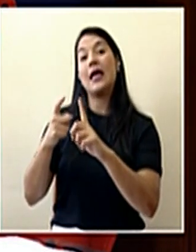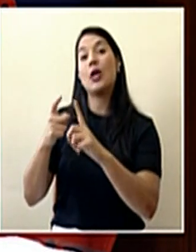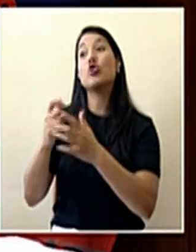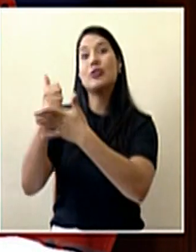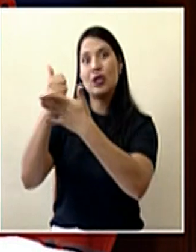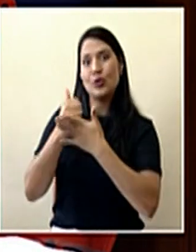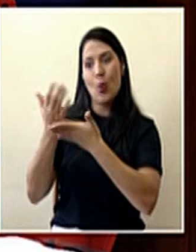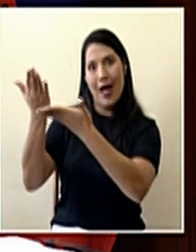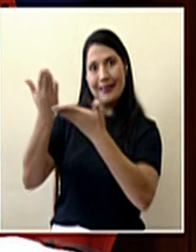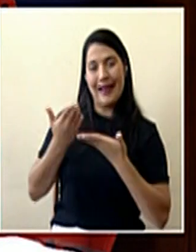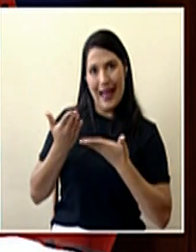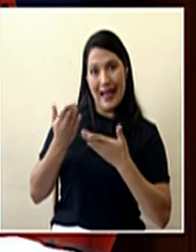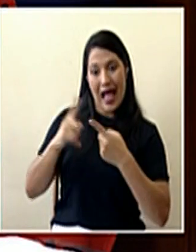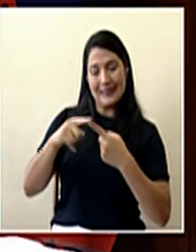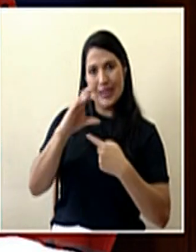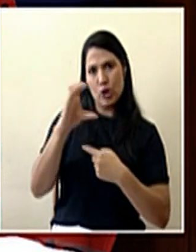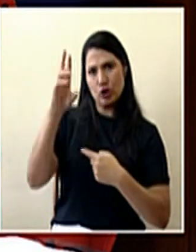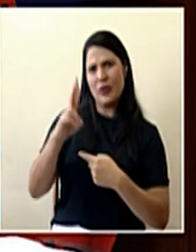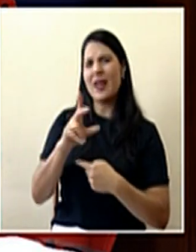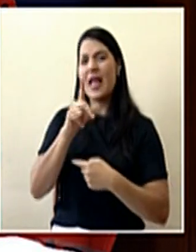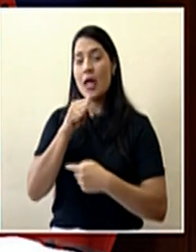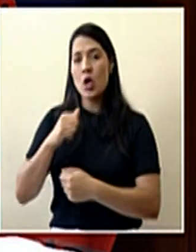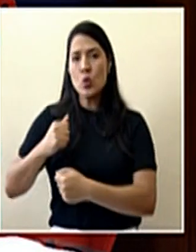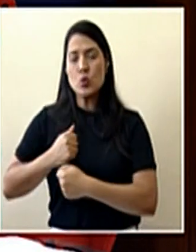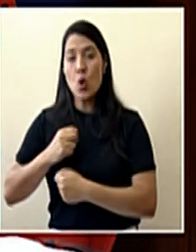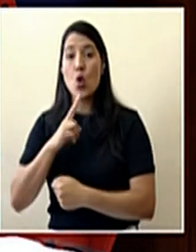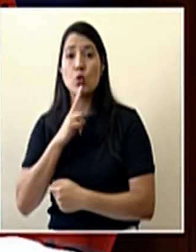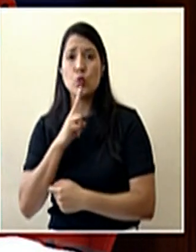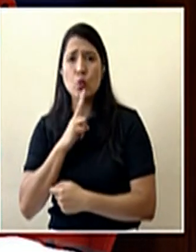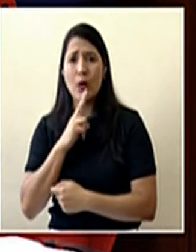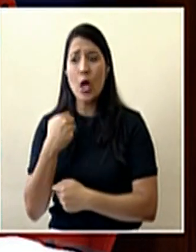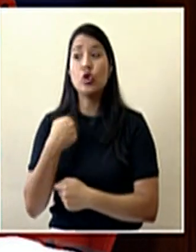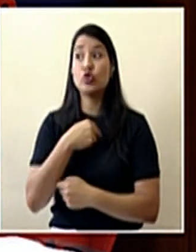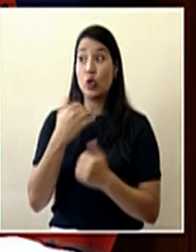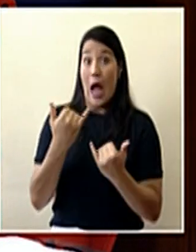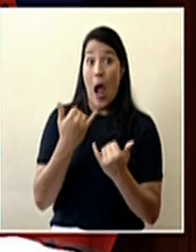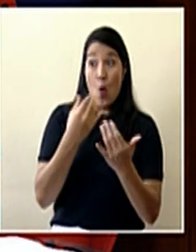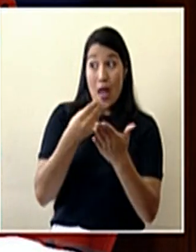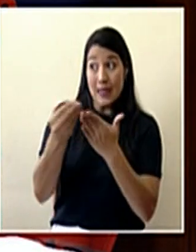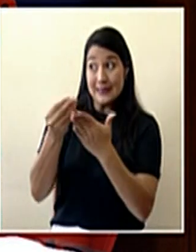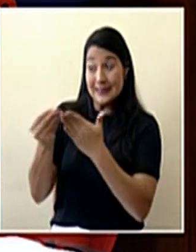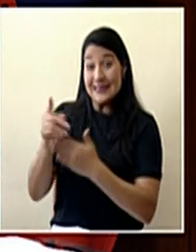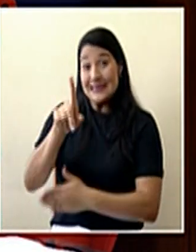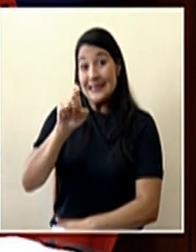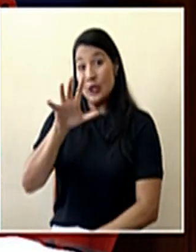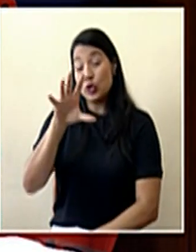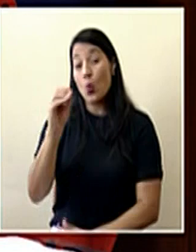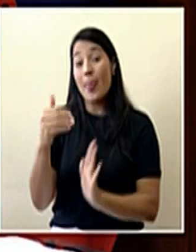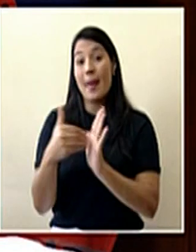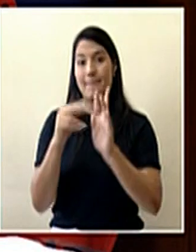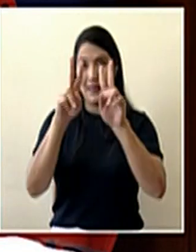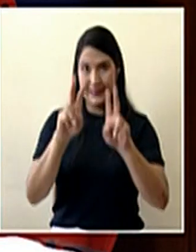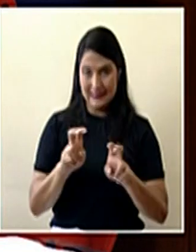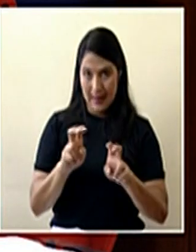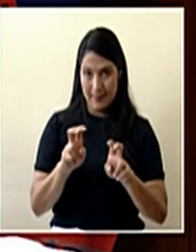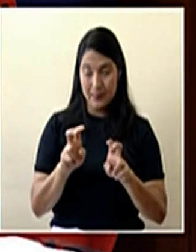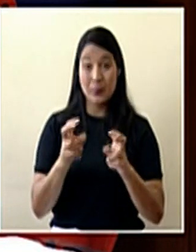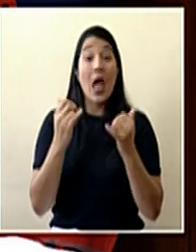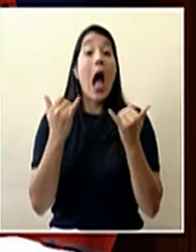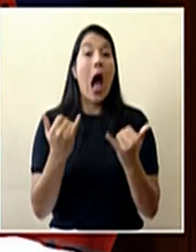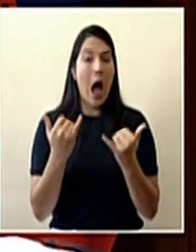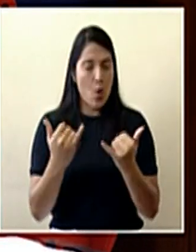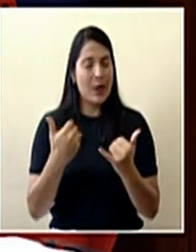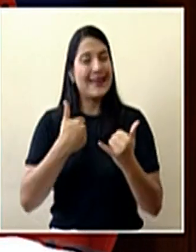Nosotros además tenemos en trámite de compra aproximadamente 150,000 pruebas. Las pruebas actualmente están centralizadas en el